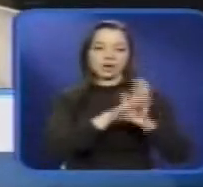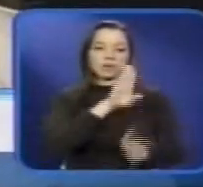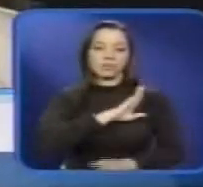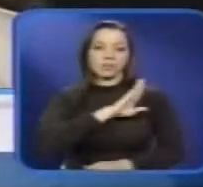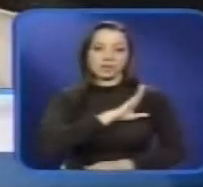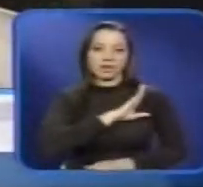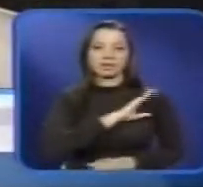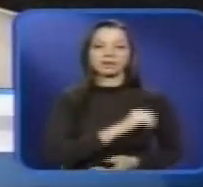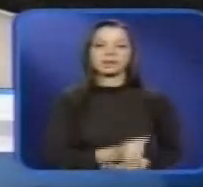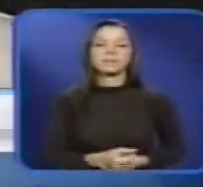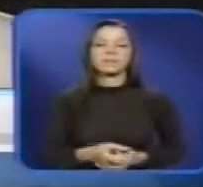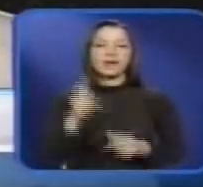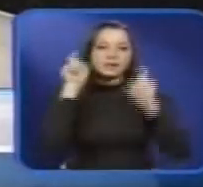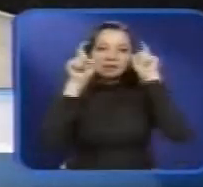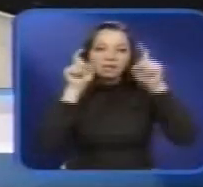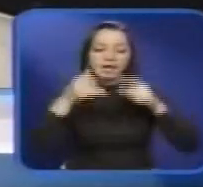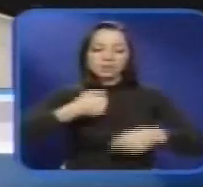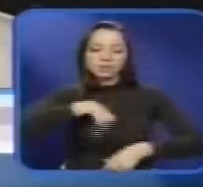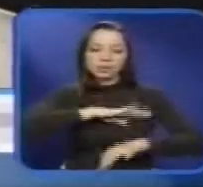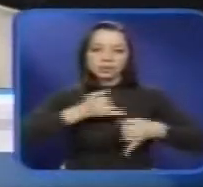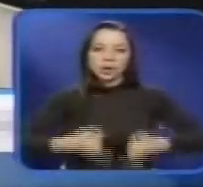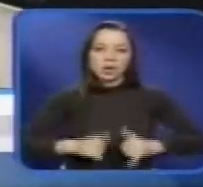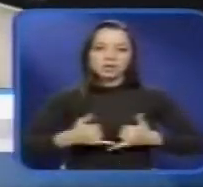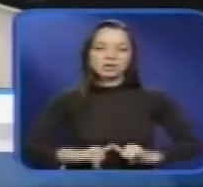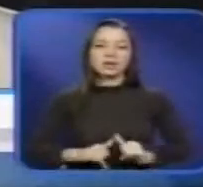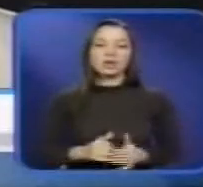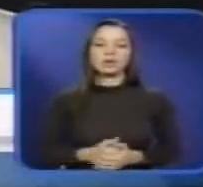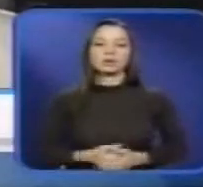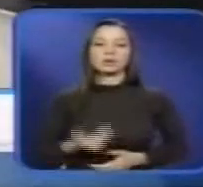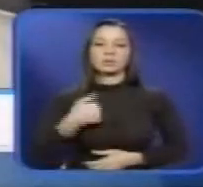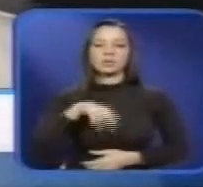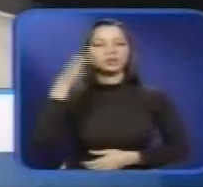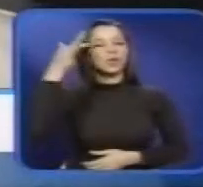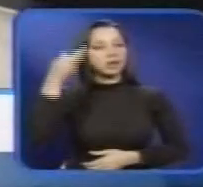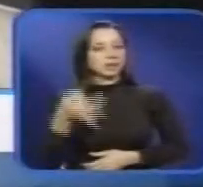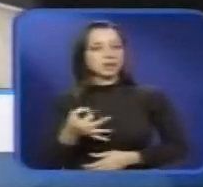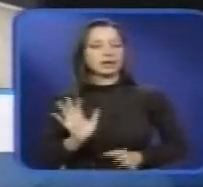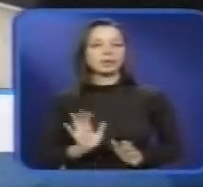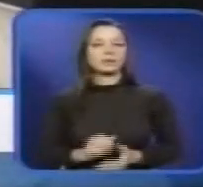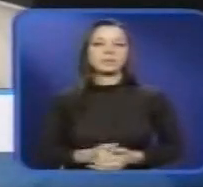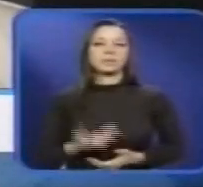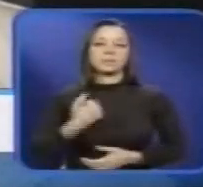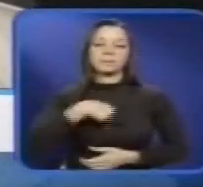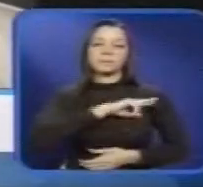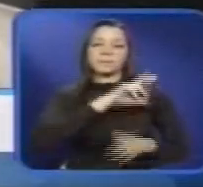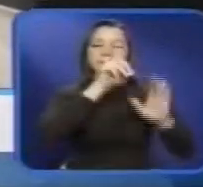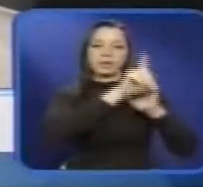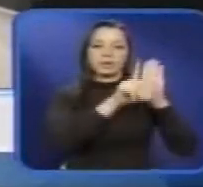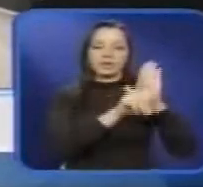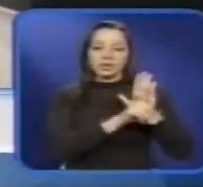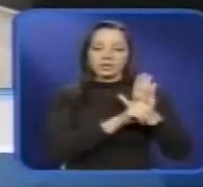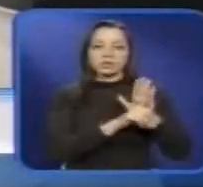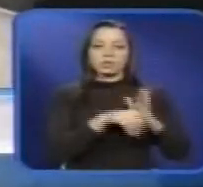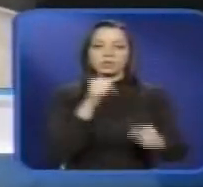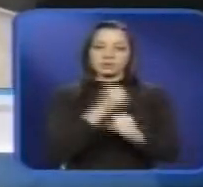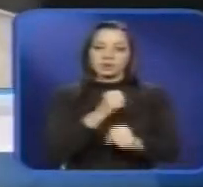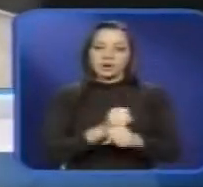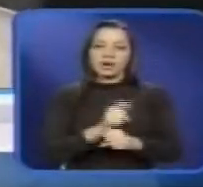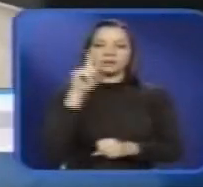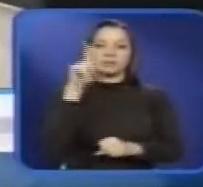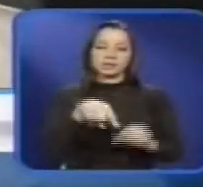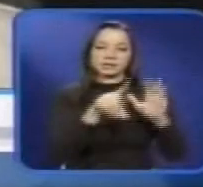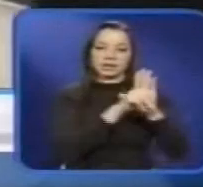a educar nuestros hijos como nosotros creamos conveniente nuestro derecho a trabajar nuestro derecho a la